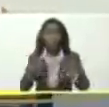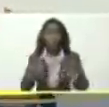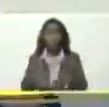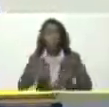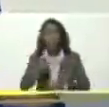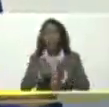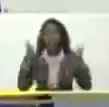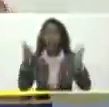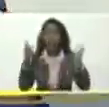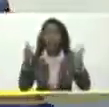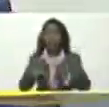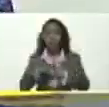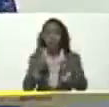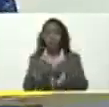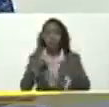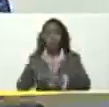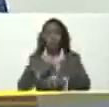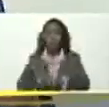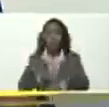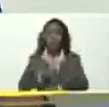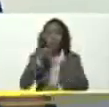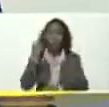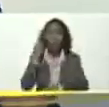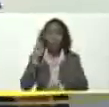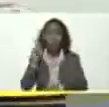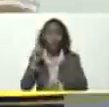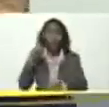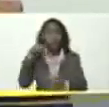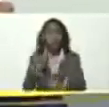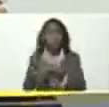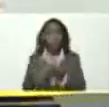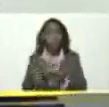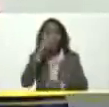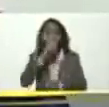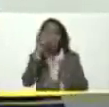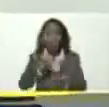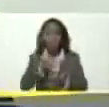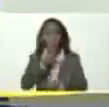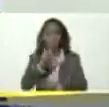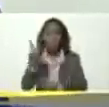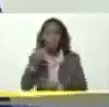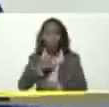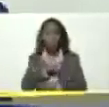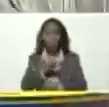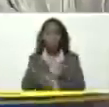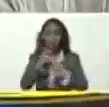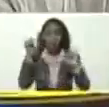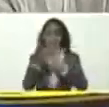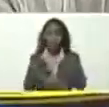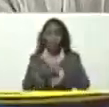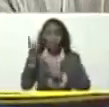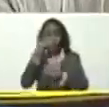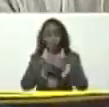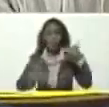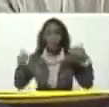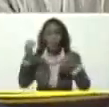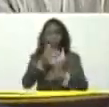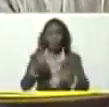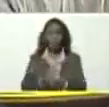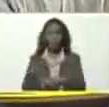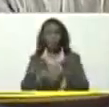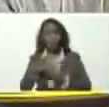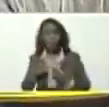acontecimiento extraordinario que ha ocurrido el día de ayer y que confirma que el año 2021 lo estamos terminando en alta. Así